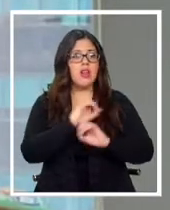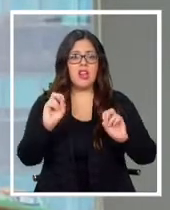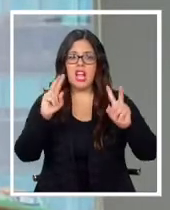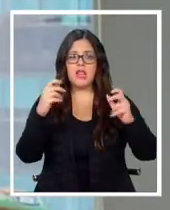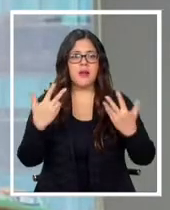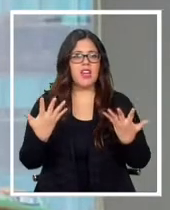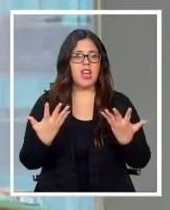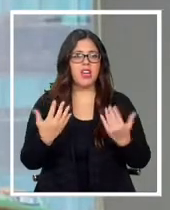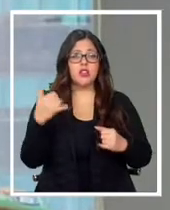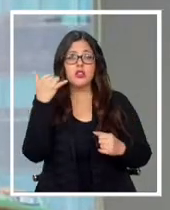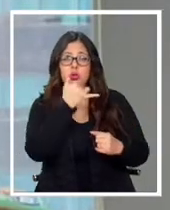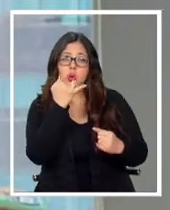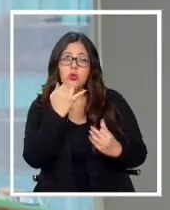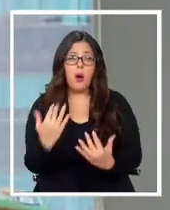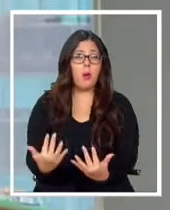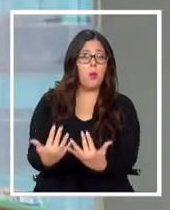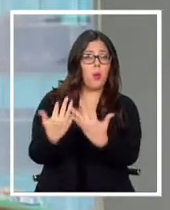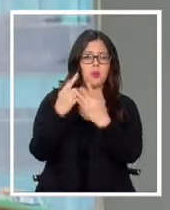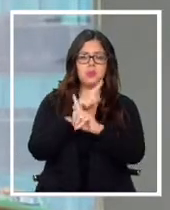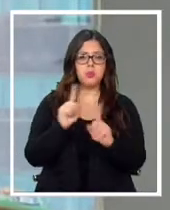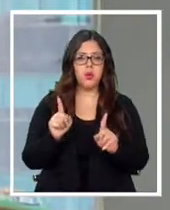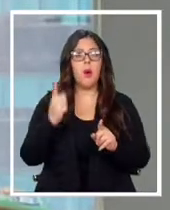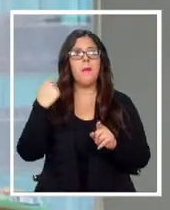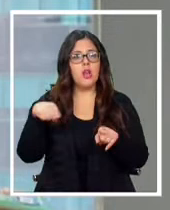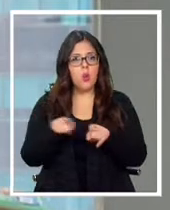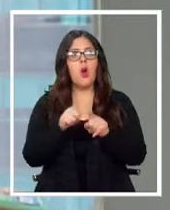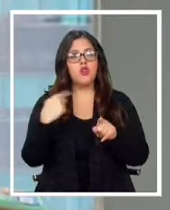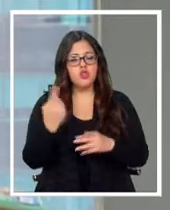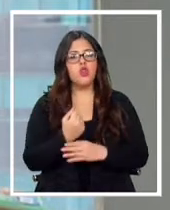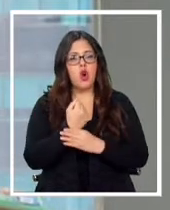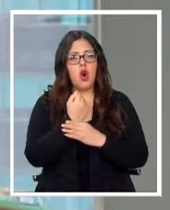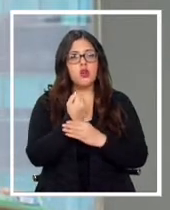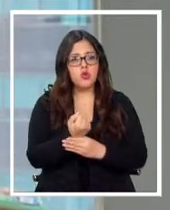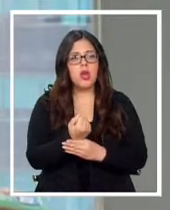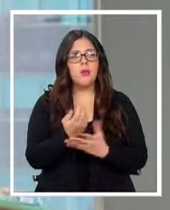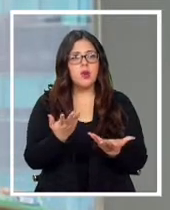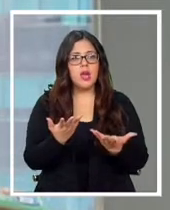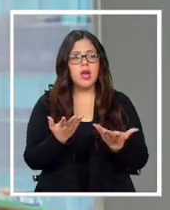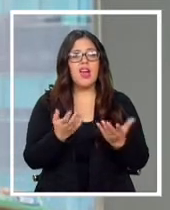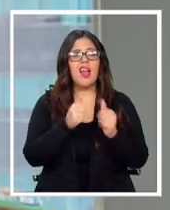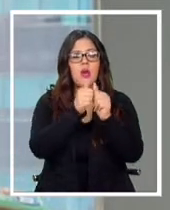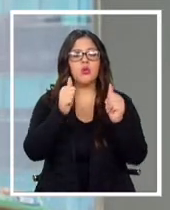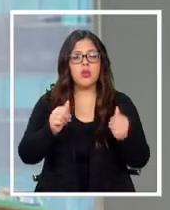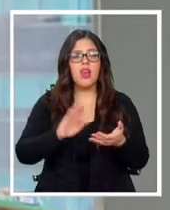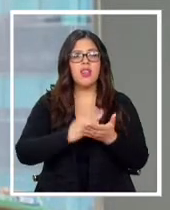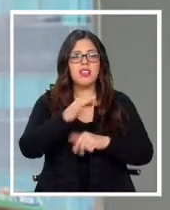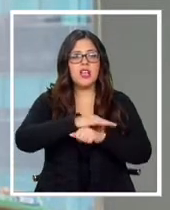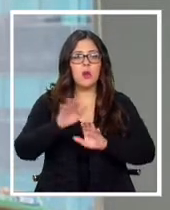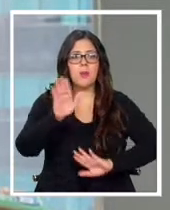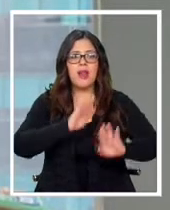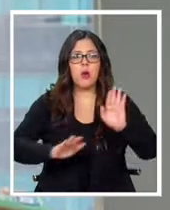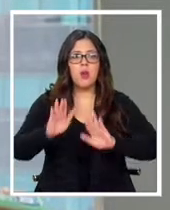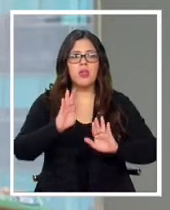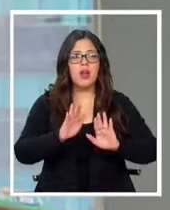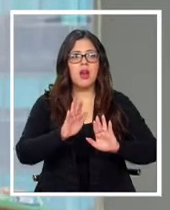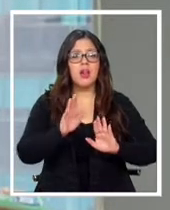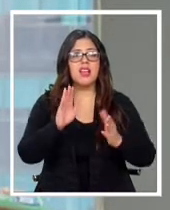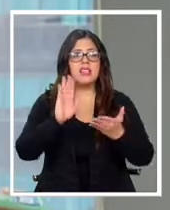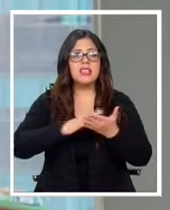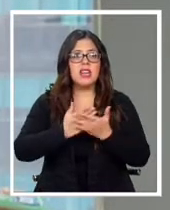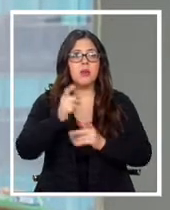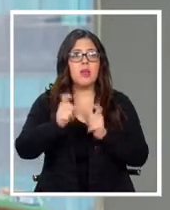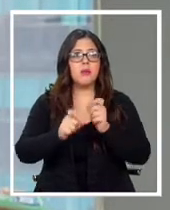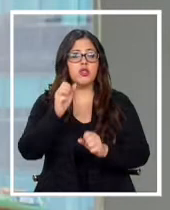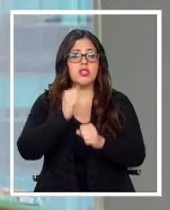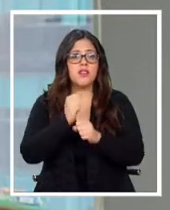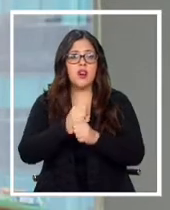emanación de gases. No obstante, cooperamos con la autoridad sanitaria para efectos de resguardar la salud de nuestros colaboradores y